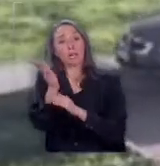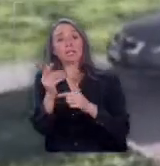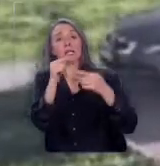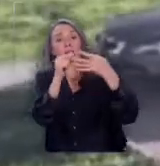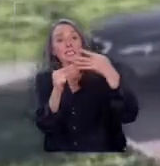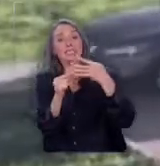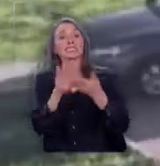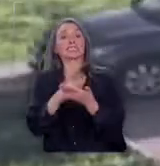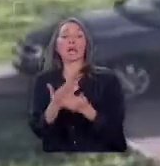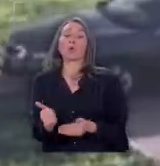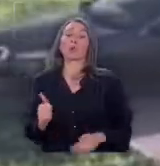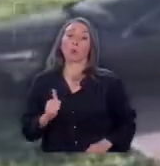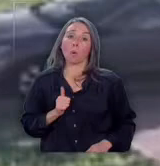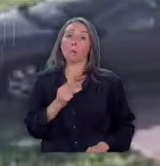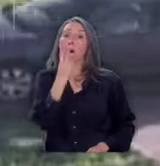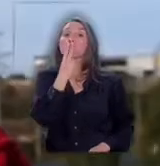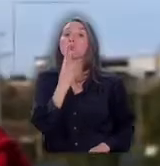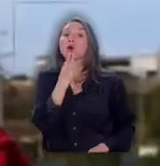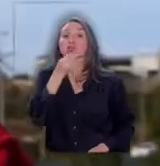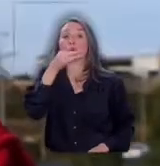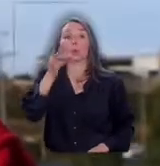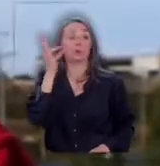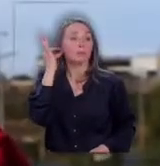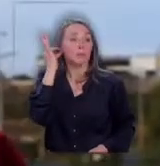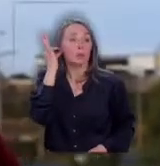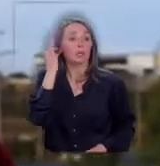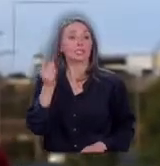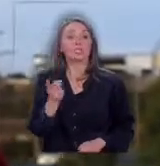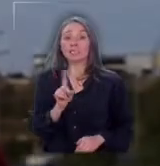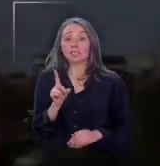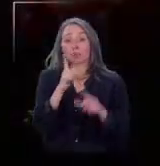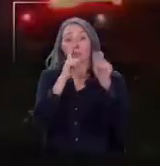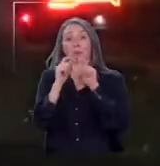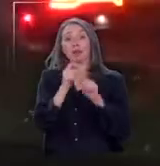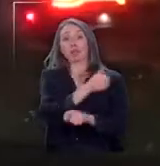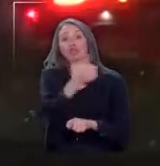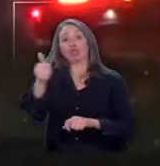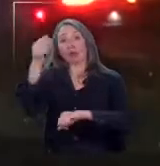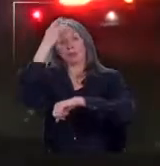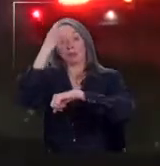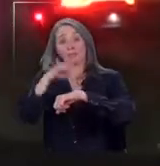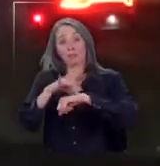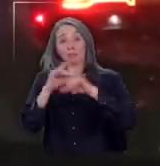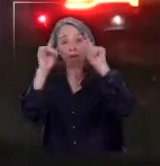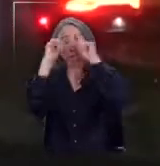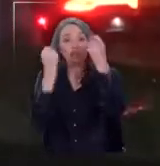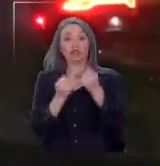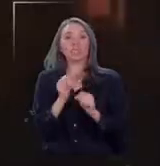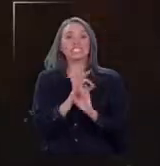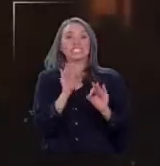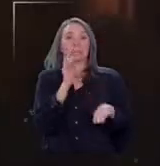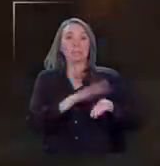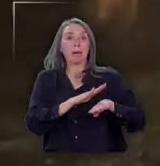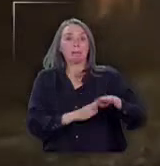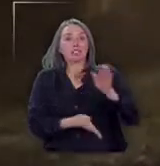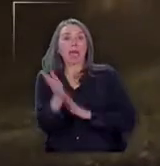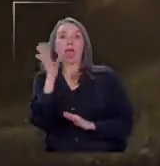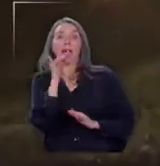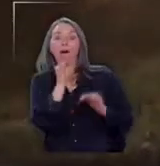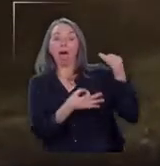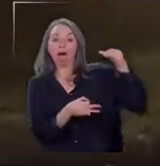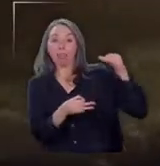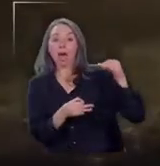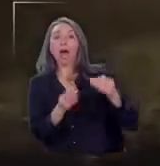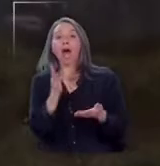finalmente lo único que estamos haciendo es poniendo en riesgo la salud de todos el conductor no portaba salvo conducto su detención fue